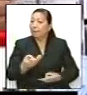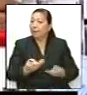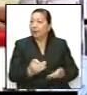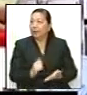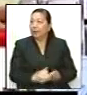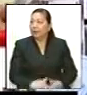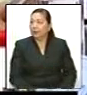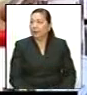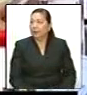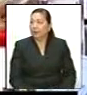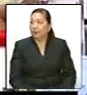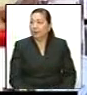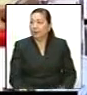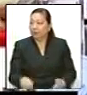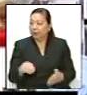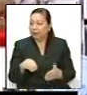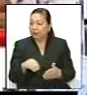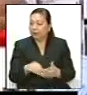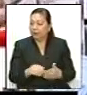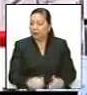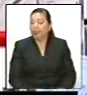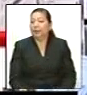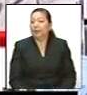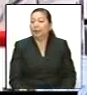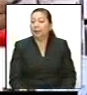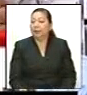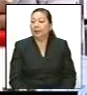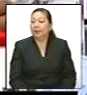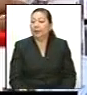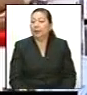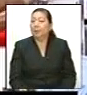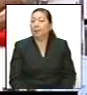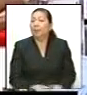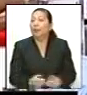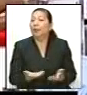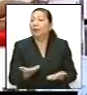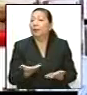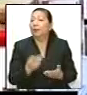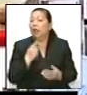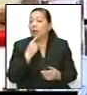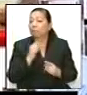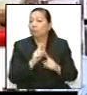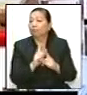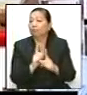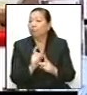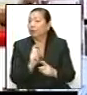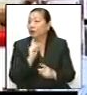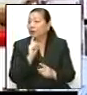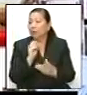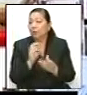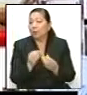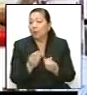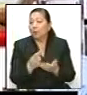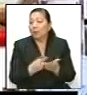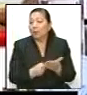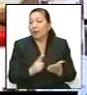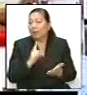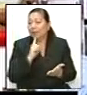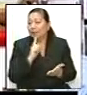a ganar mucho y vamos a darnos cuenta de que la consultoría no es como se